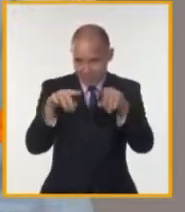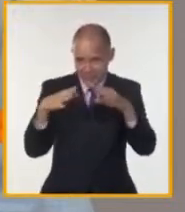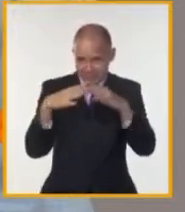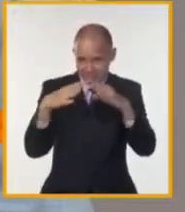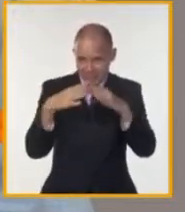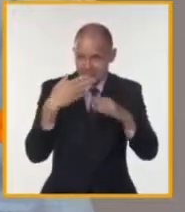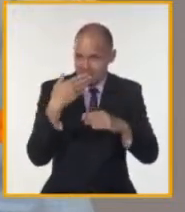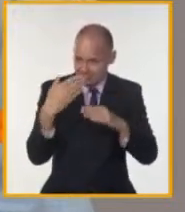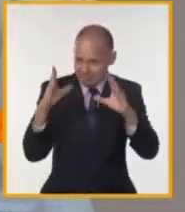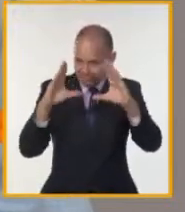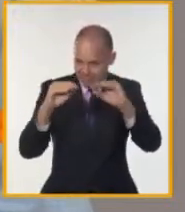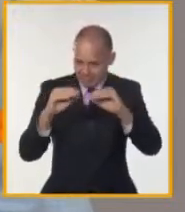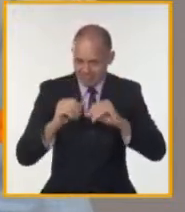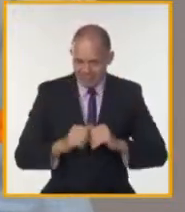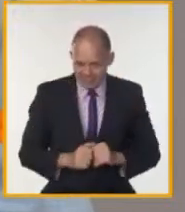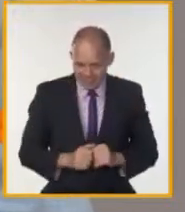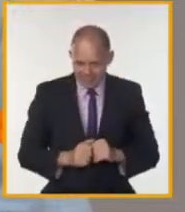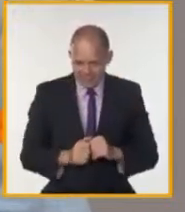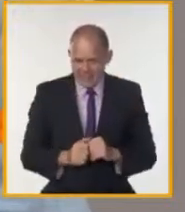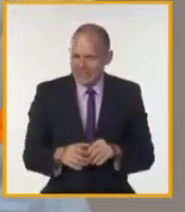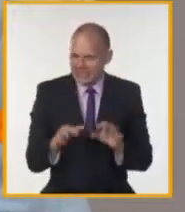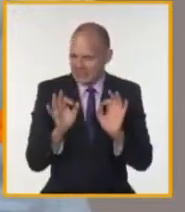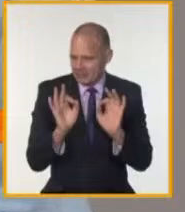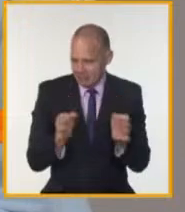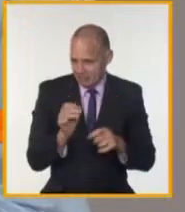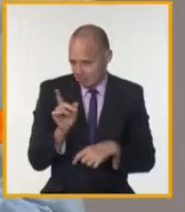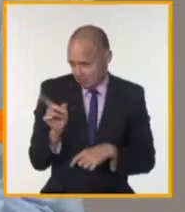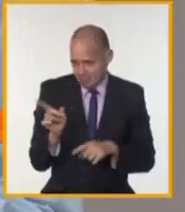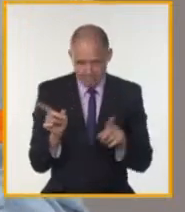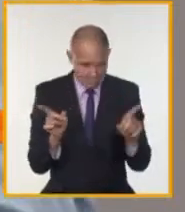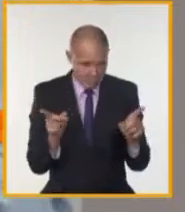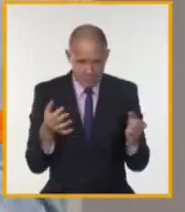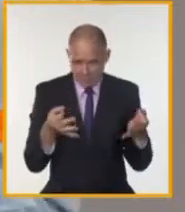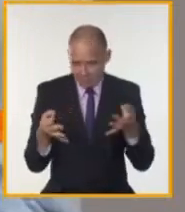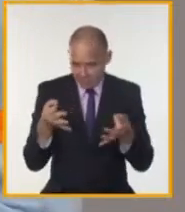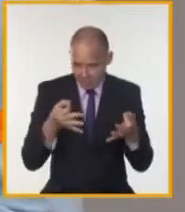tal y como comentaba mi compañero acá, Aidel,